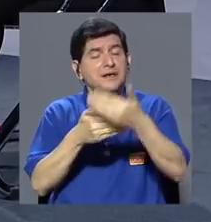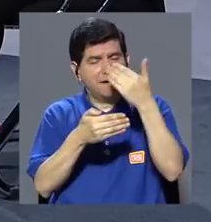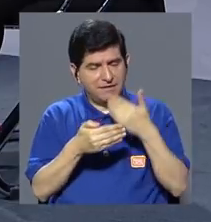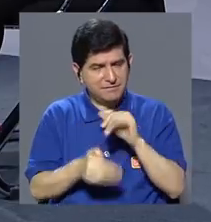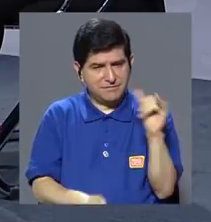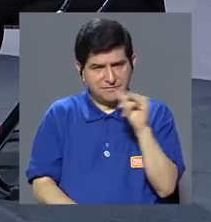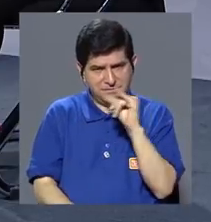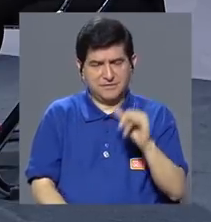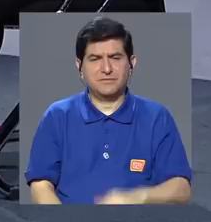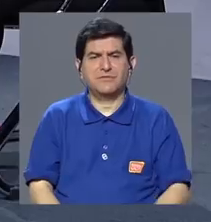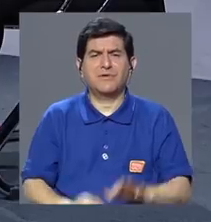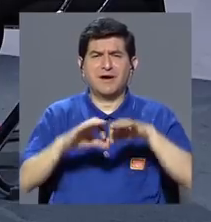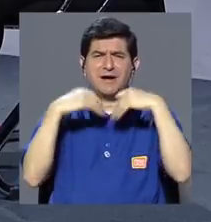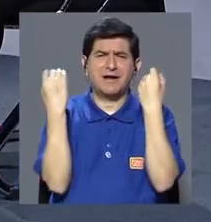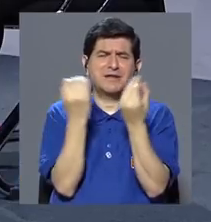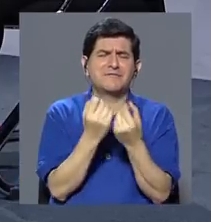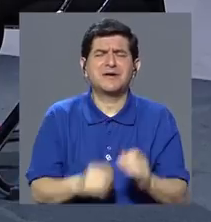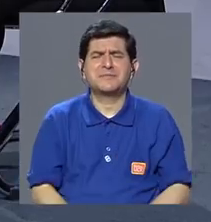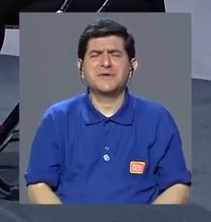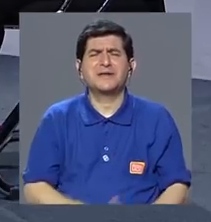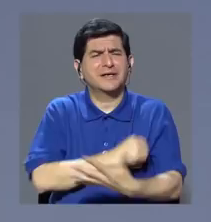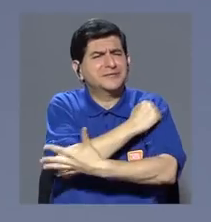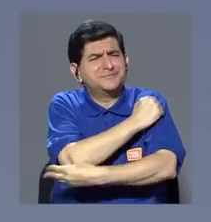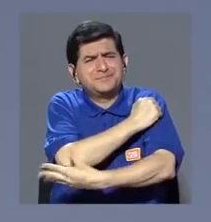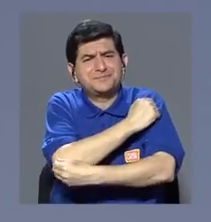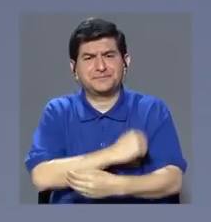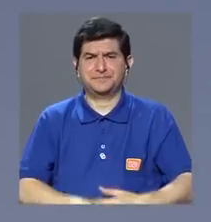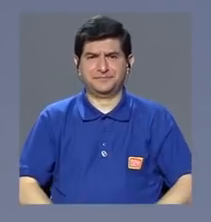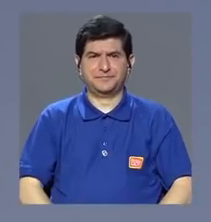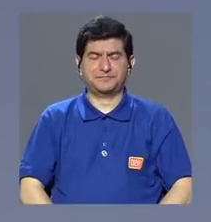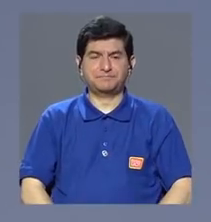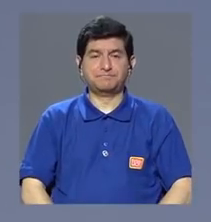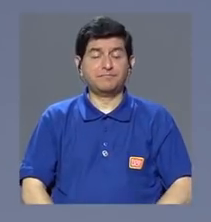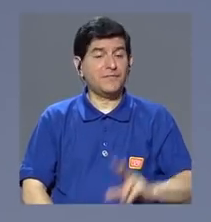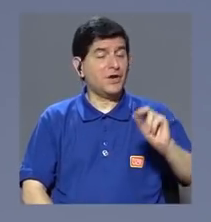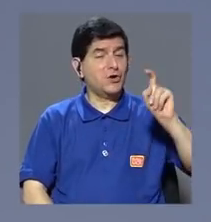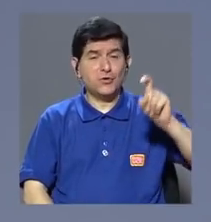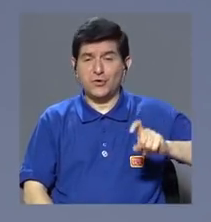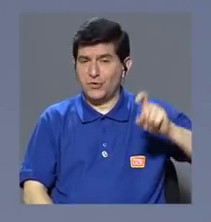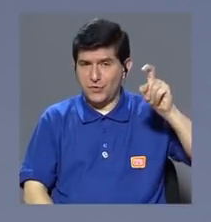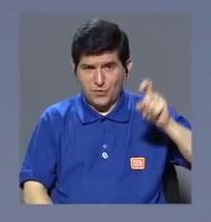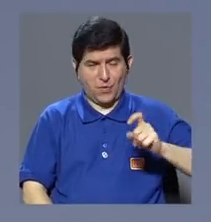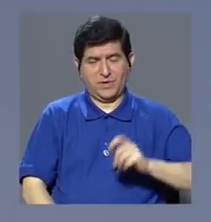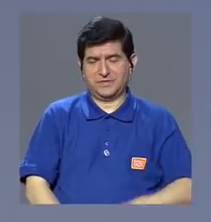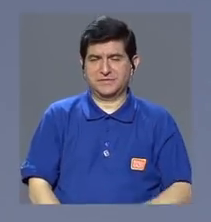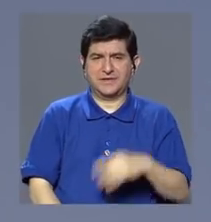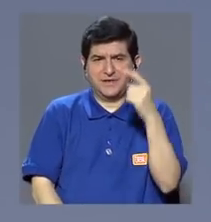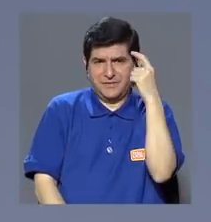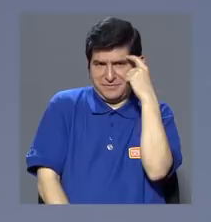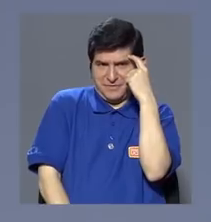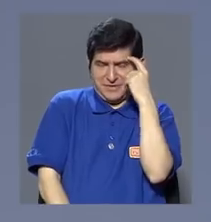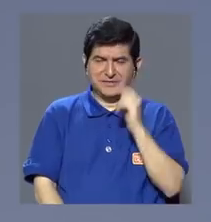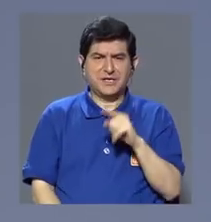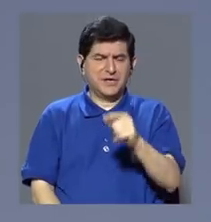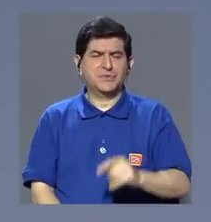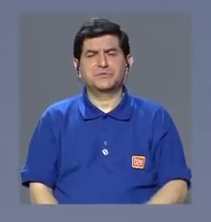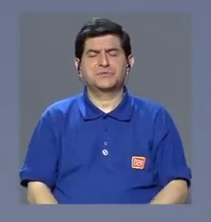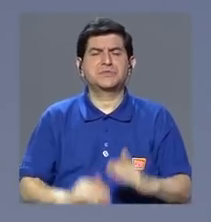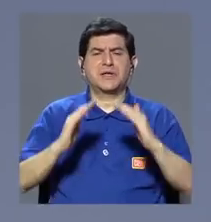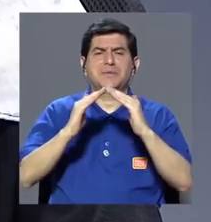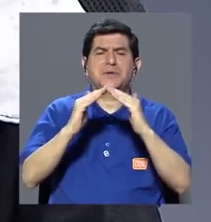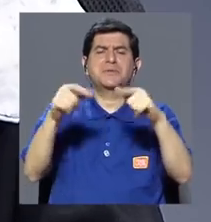antes también familias muy vulnerables si es que no necesariamente puedes vivir en una